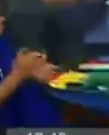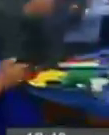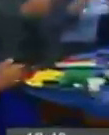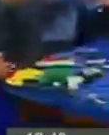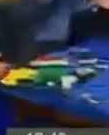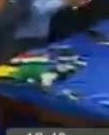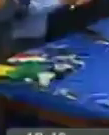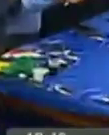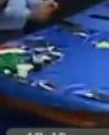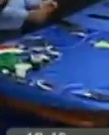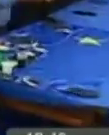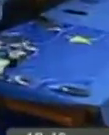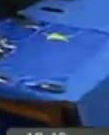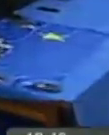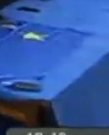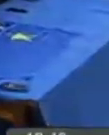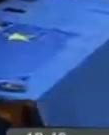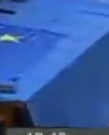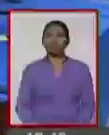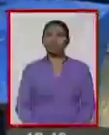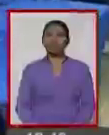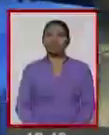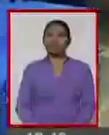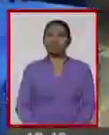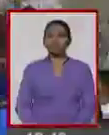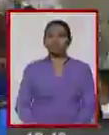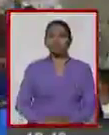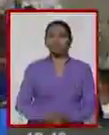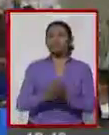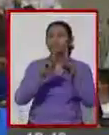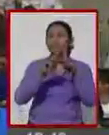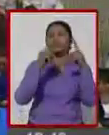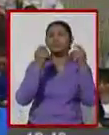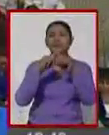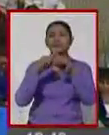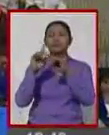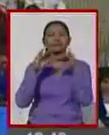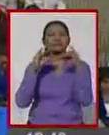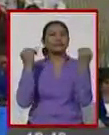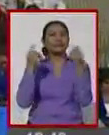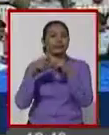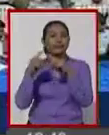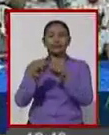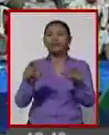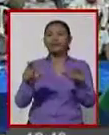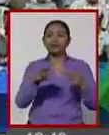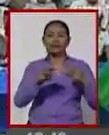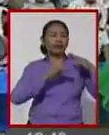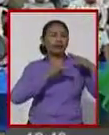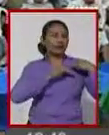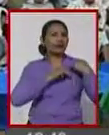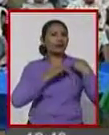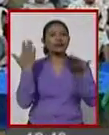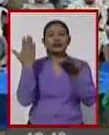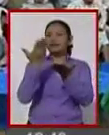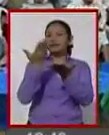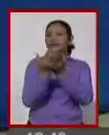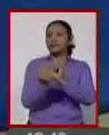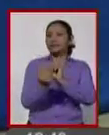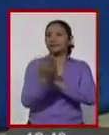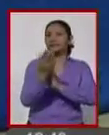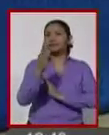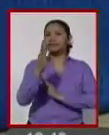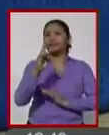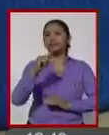Desde las 5 de la madrugada, autoridades nacionales, departamentales e instituciones y diferentes regimientos militares llegaron al frente de la